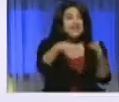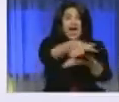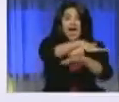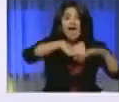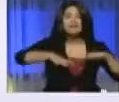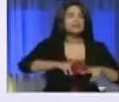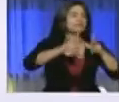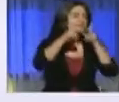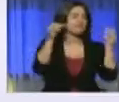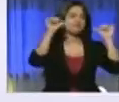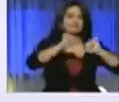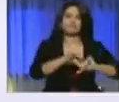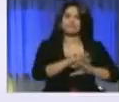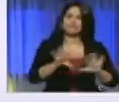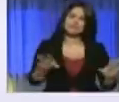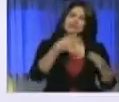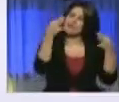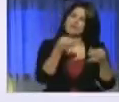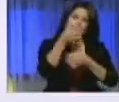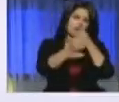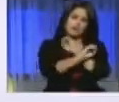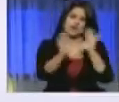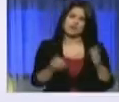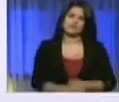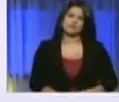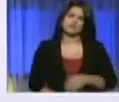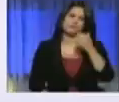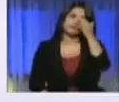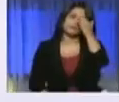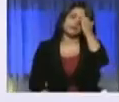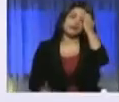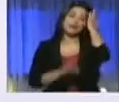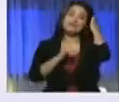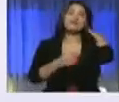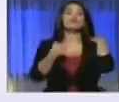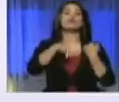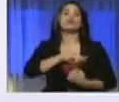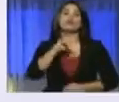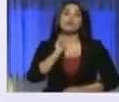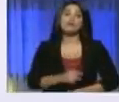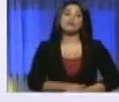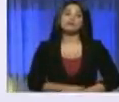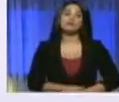me escucha. ¿Es así? Entonces tenemos que